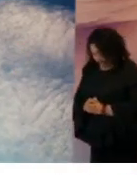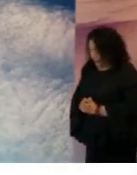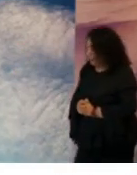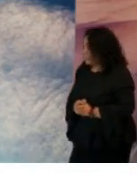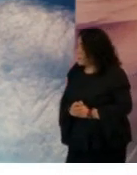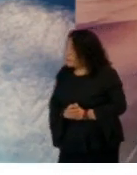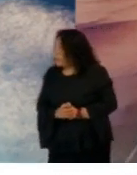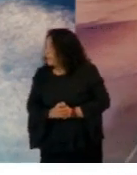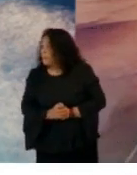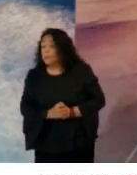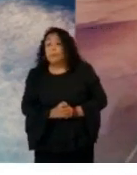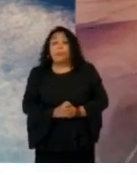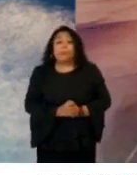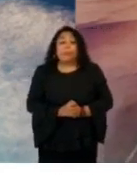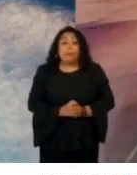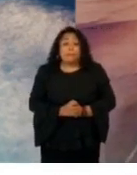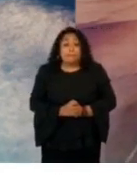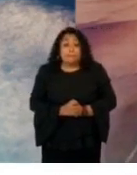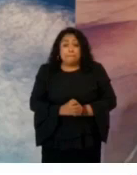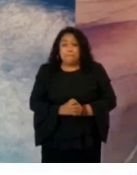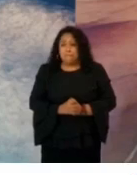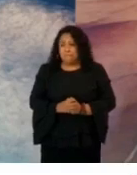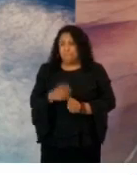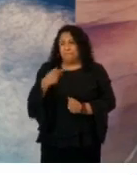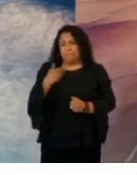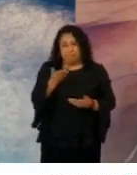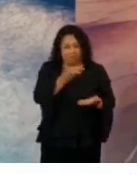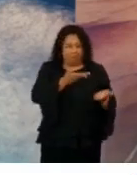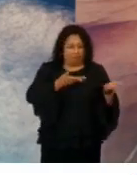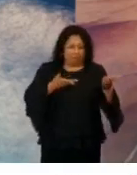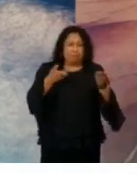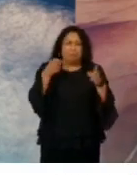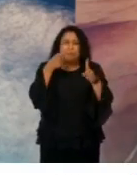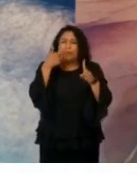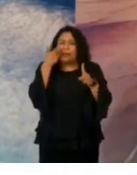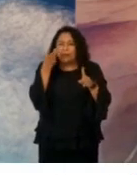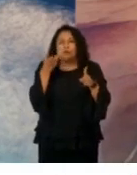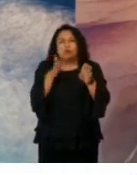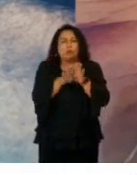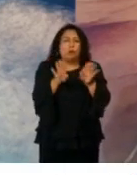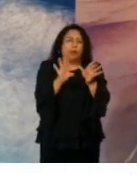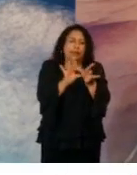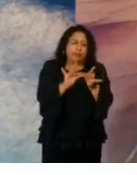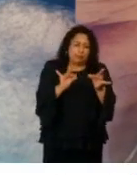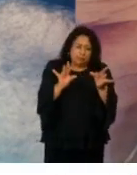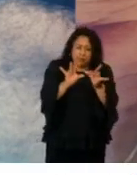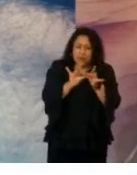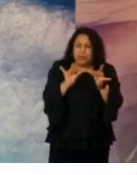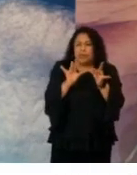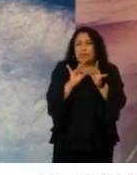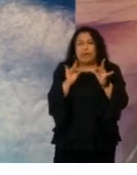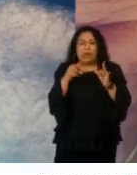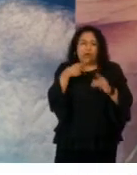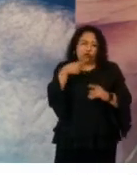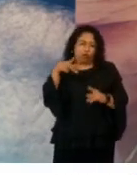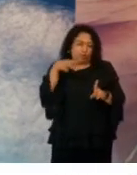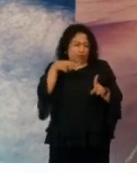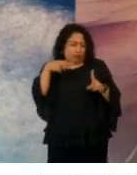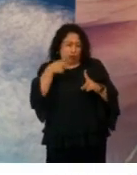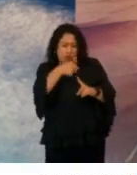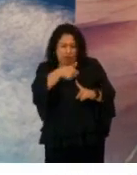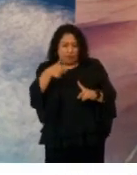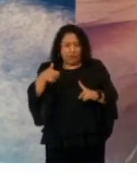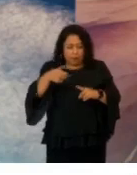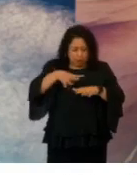La intención, digamos, de estos primeros intercambios era describir con la subjetividad de cada quien el tablero